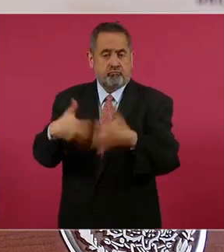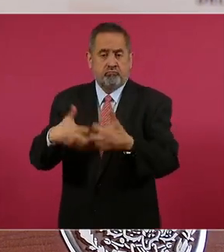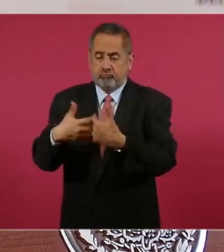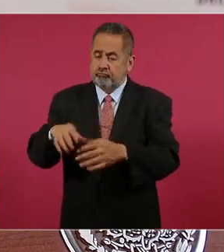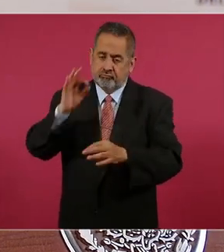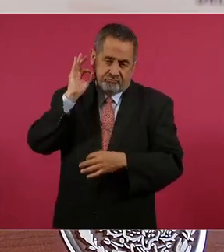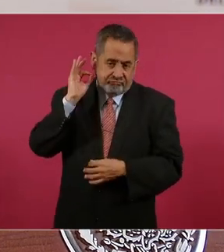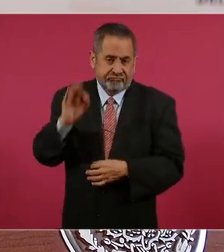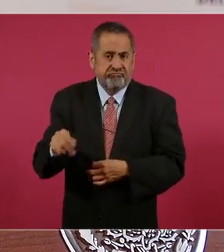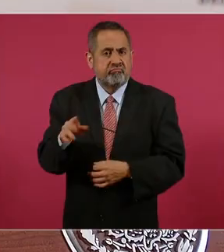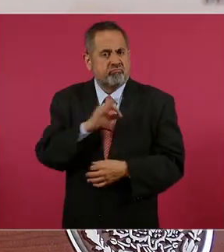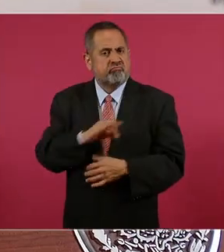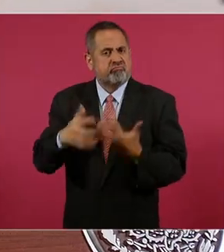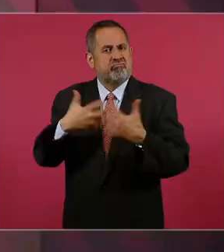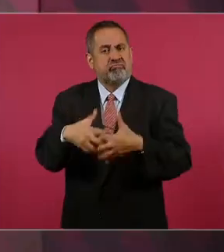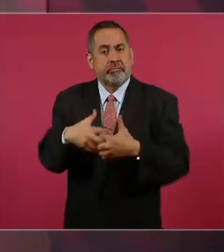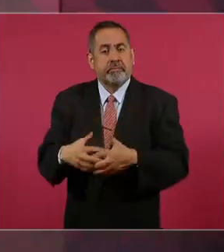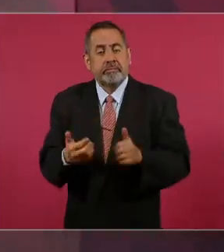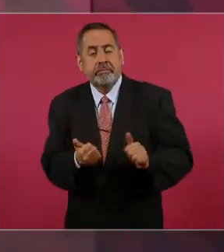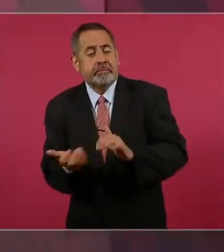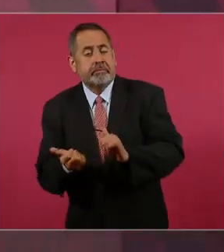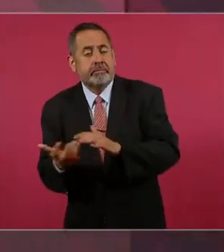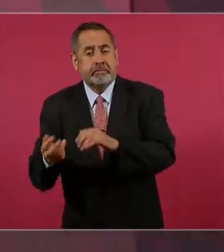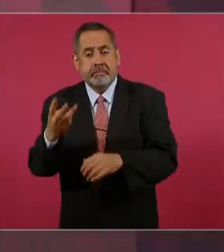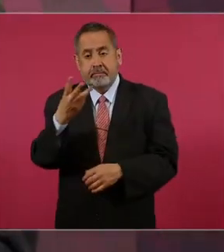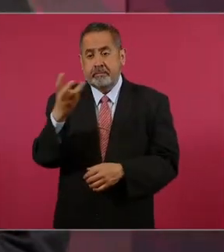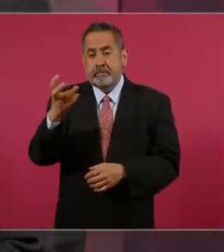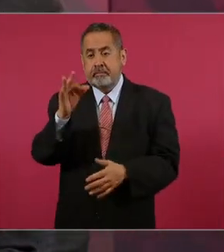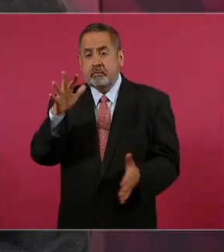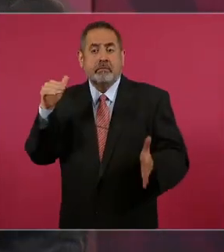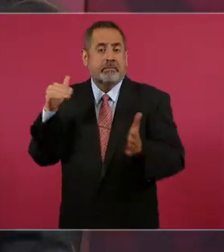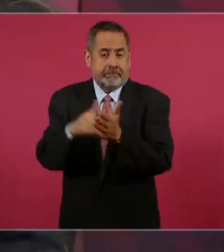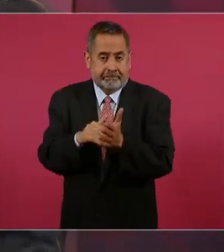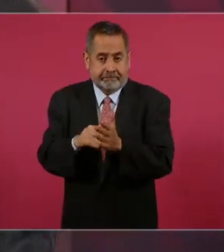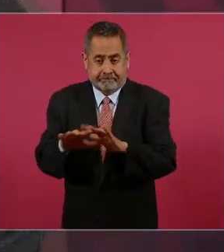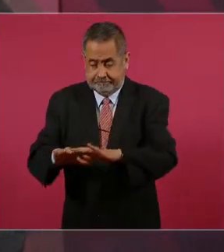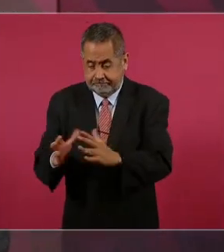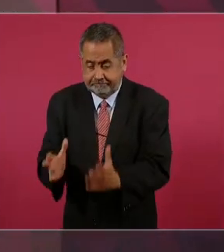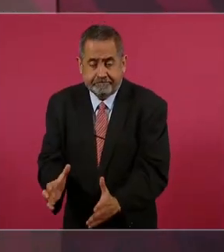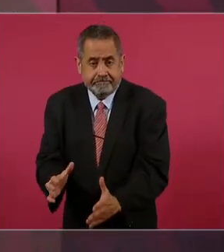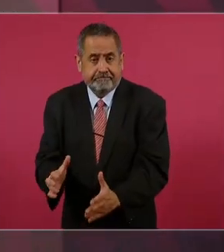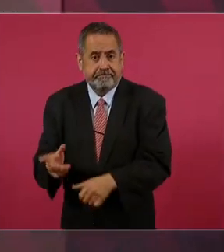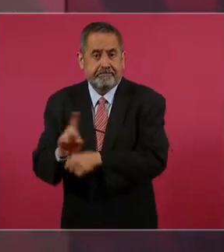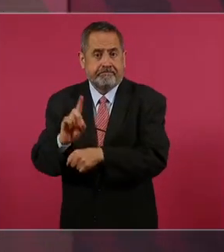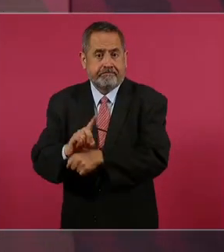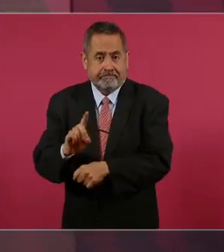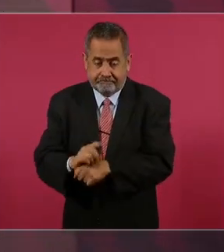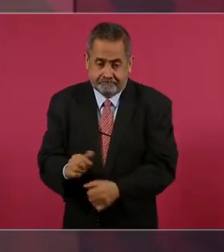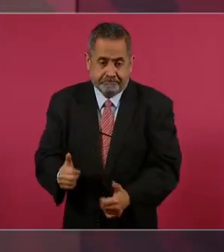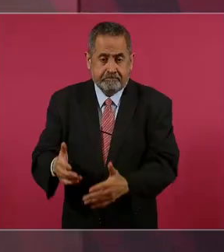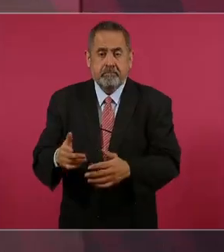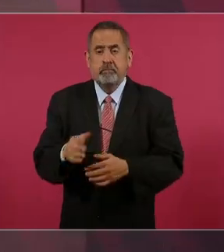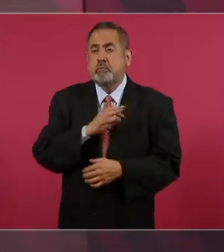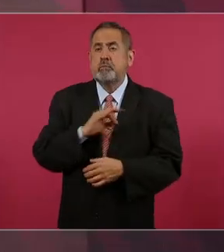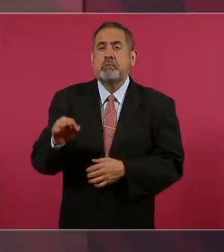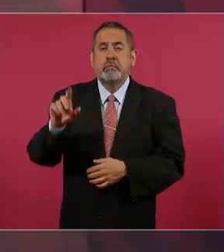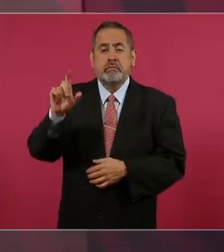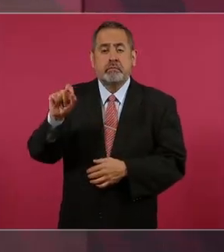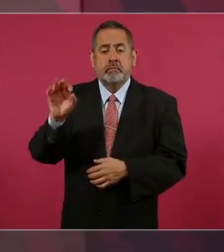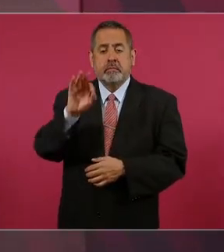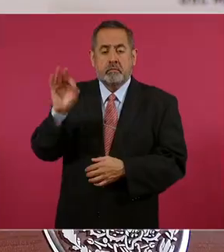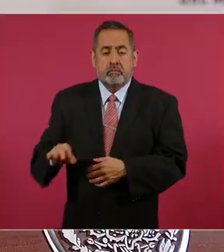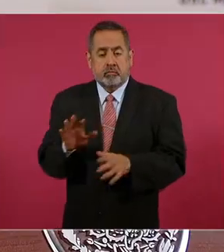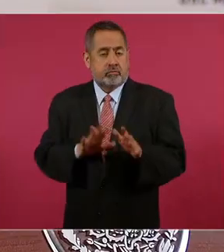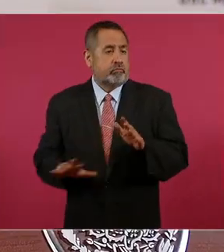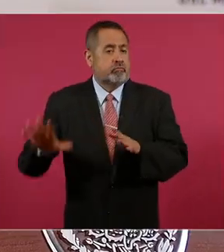va a tener capacidad para 340 mil barriles vamos a producir el 20% de